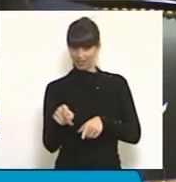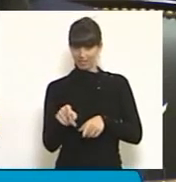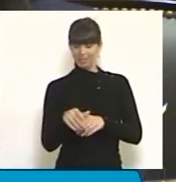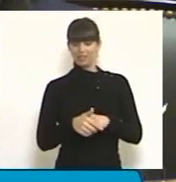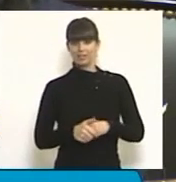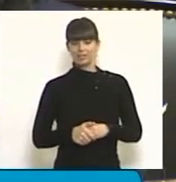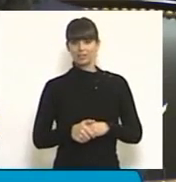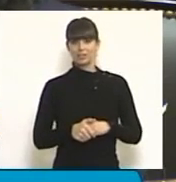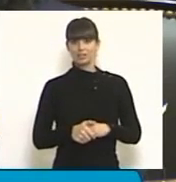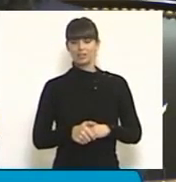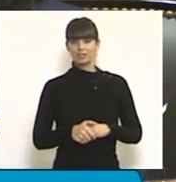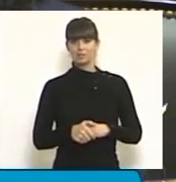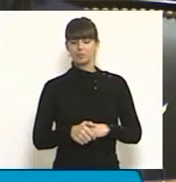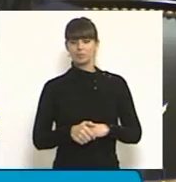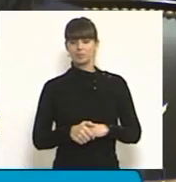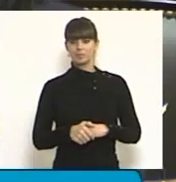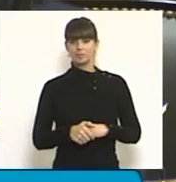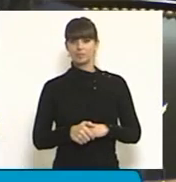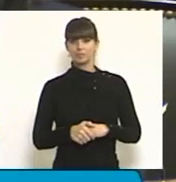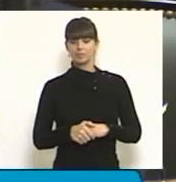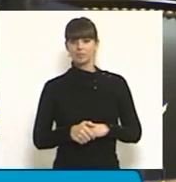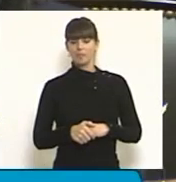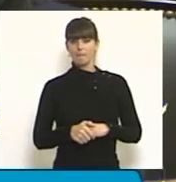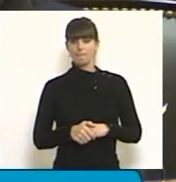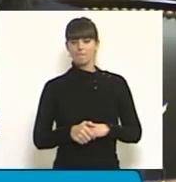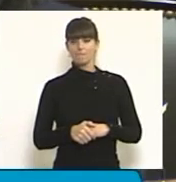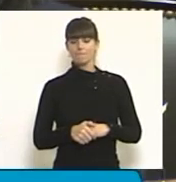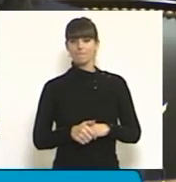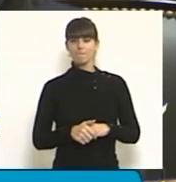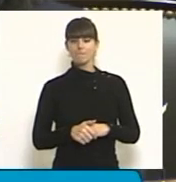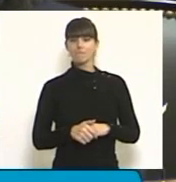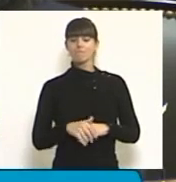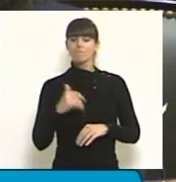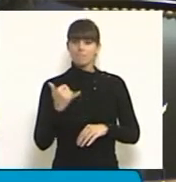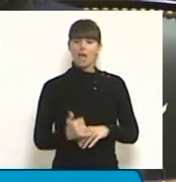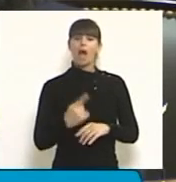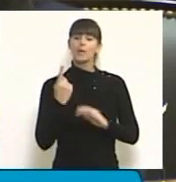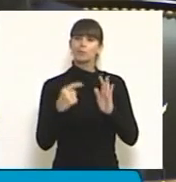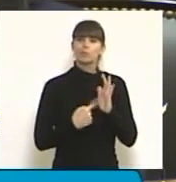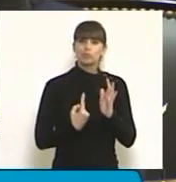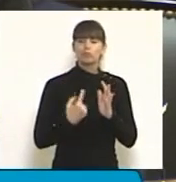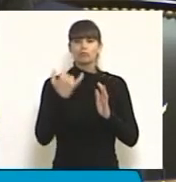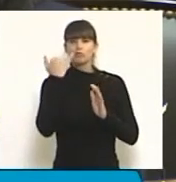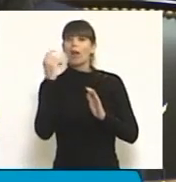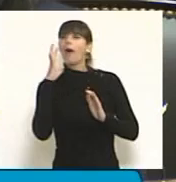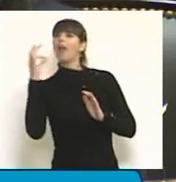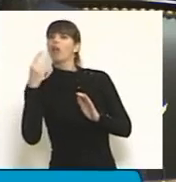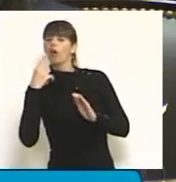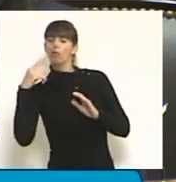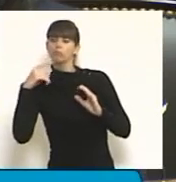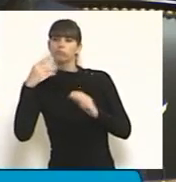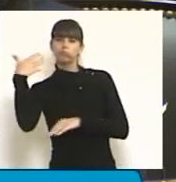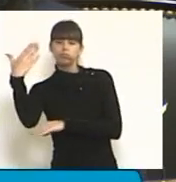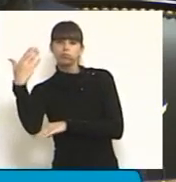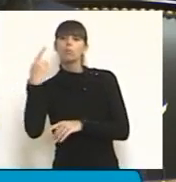Hay un tema sobre el que se ha mencionado, pero nadie ha dicho nada y me